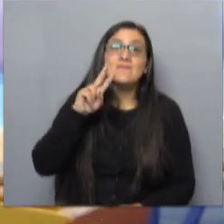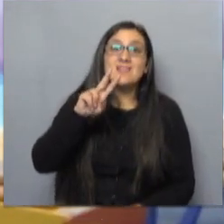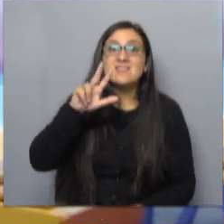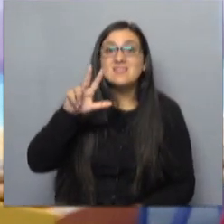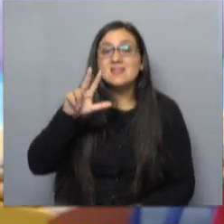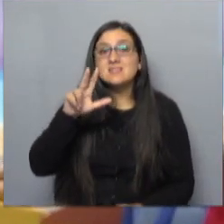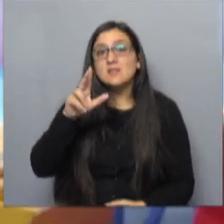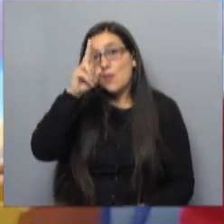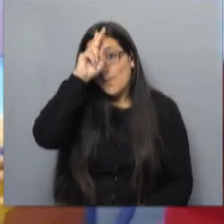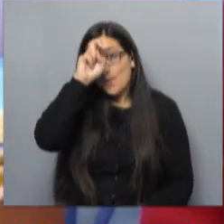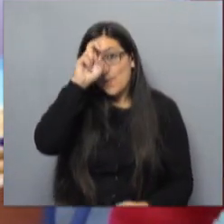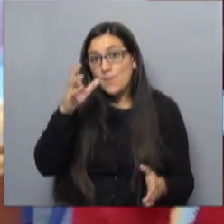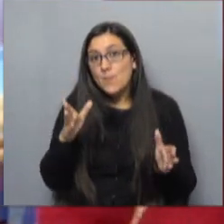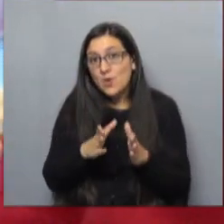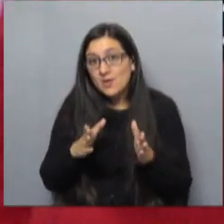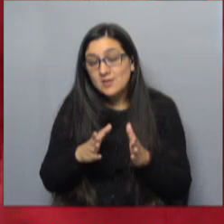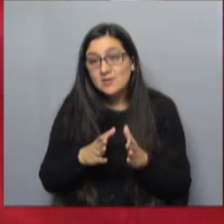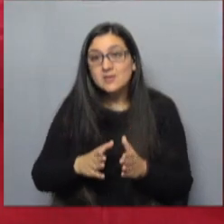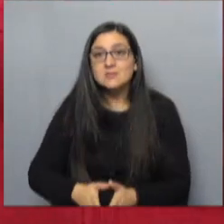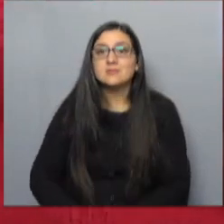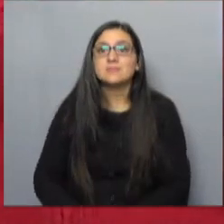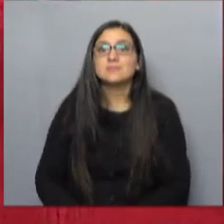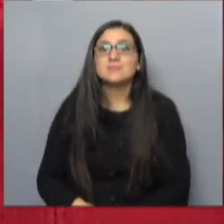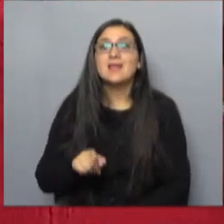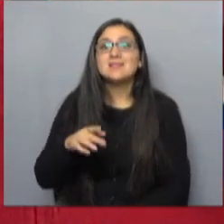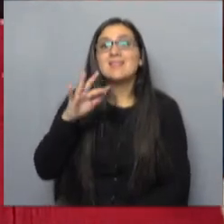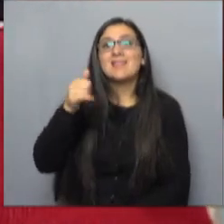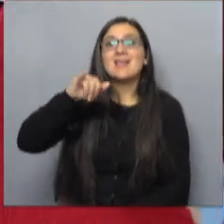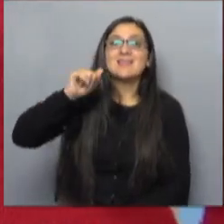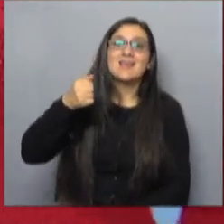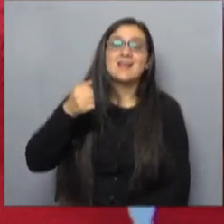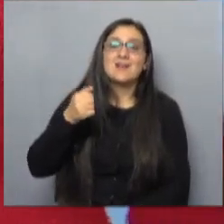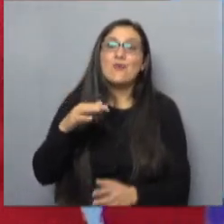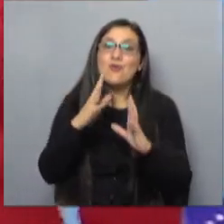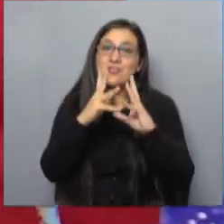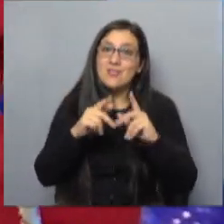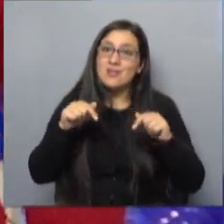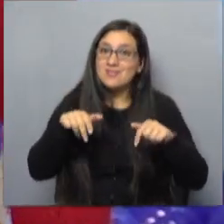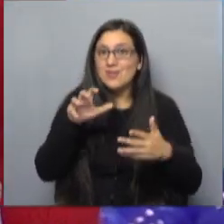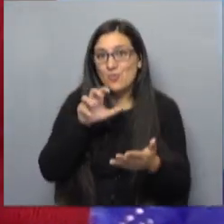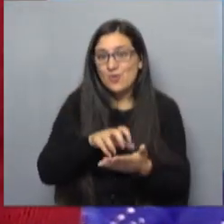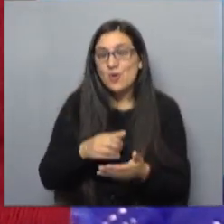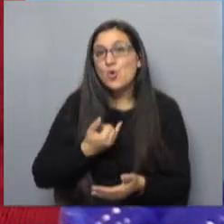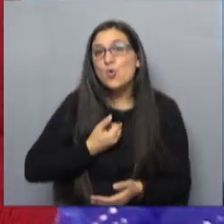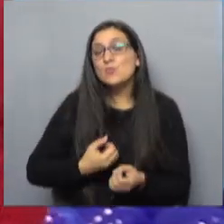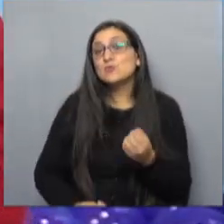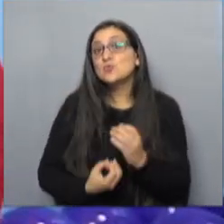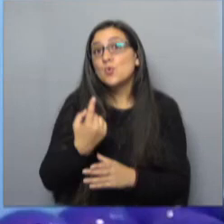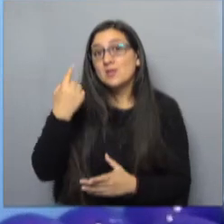de Casavalle, con Tania Guerrevere, coordinadora de este centro. Bueno, ¿cómo se ideó